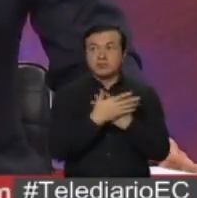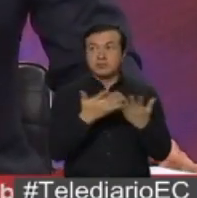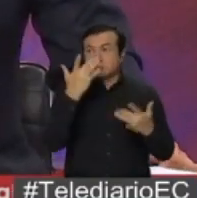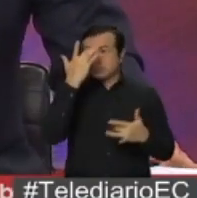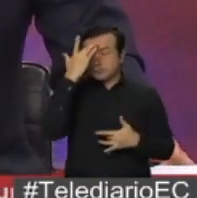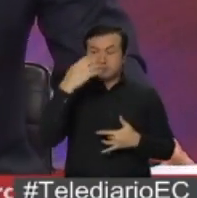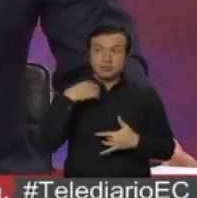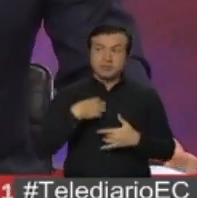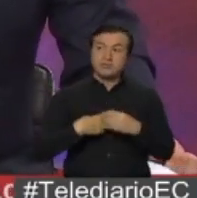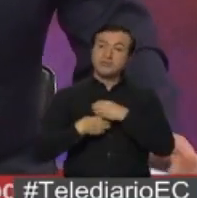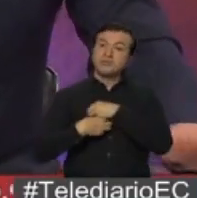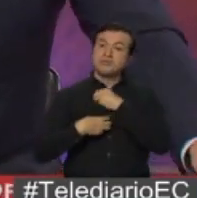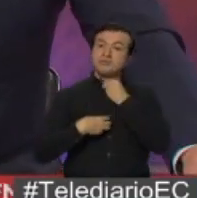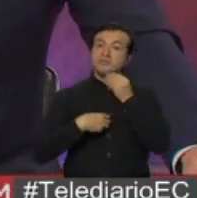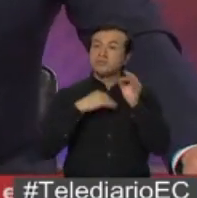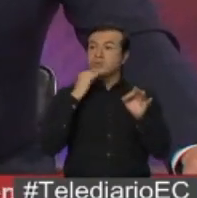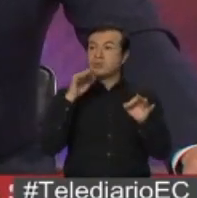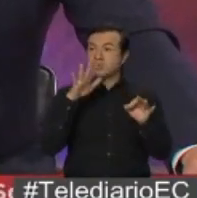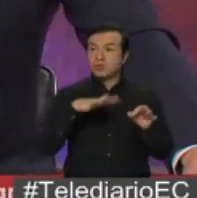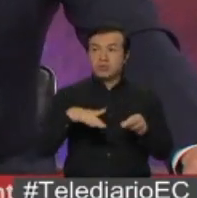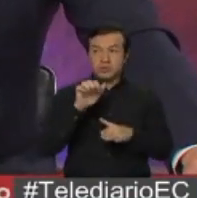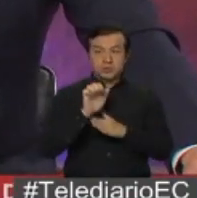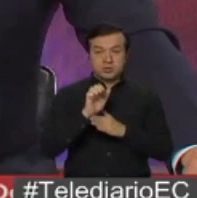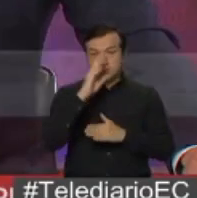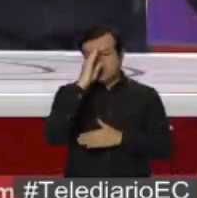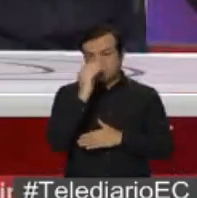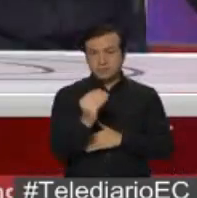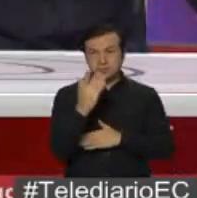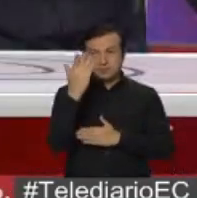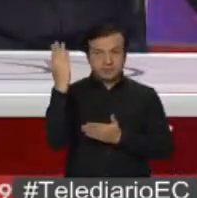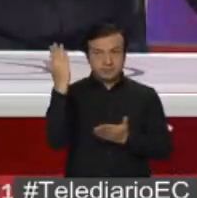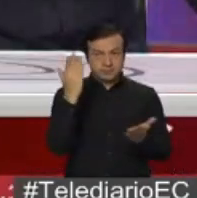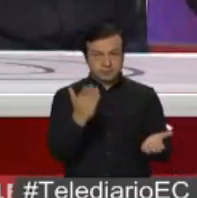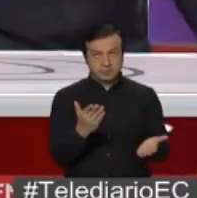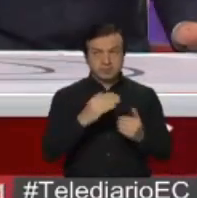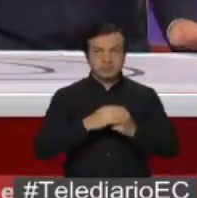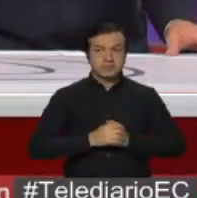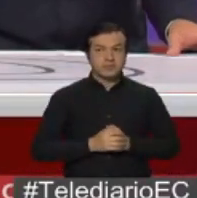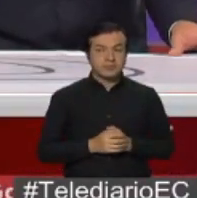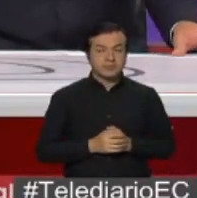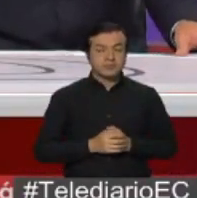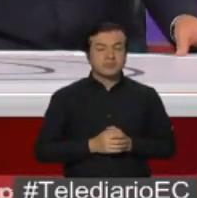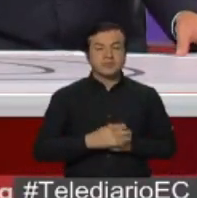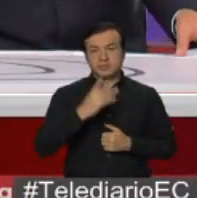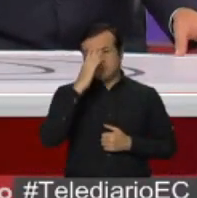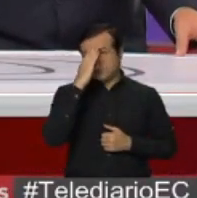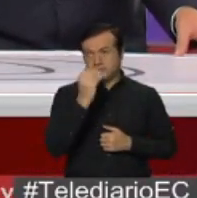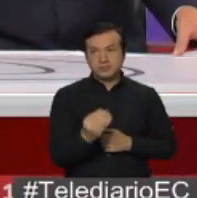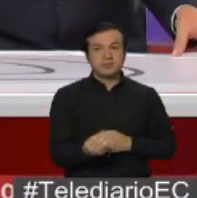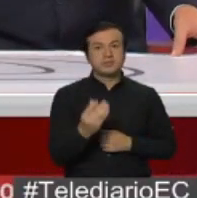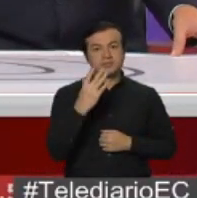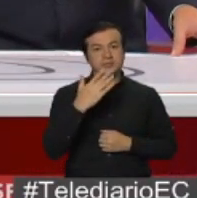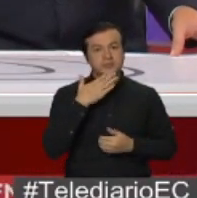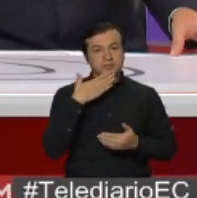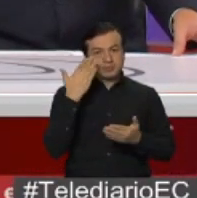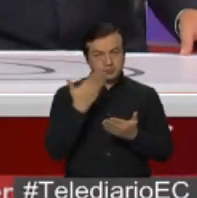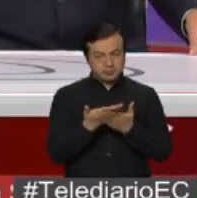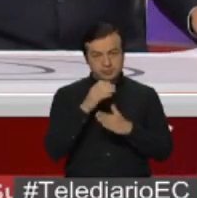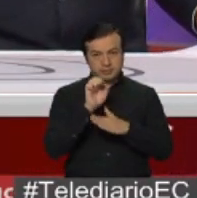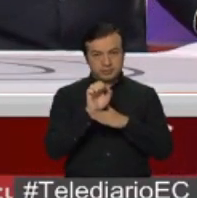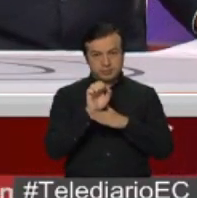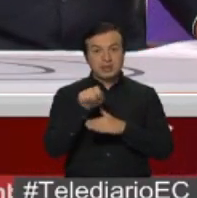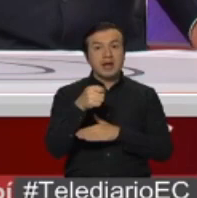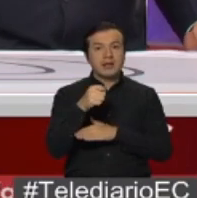19 en nuestro país doctor simancas buenos días bienvenido buenos días muchas gracias a ecuador